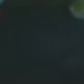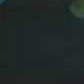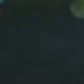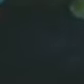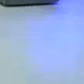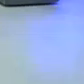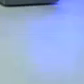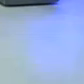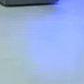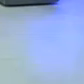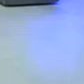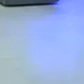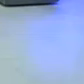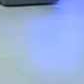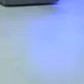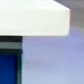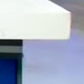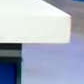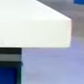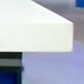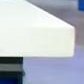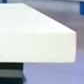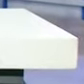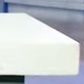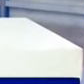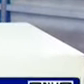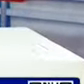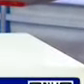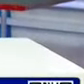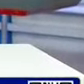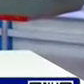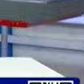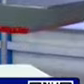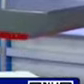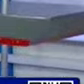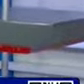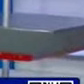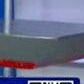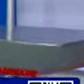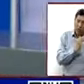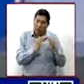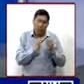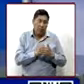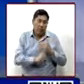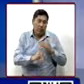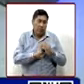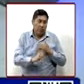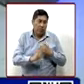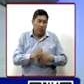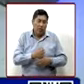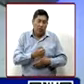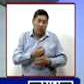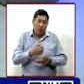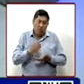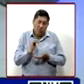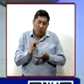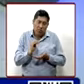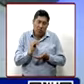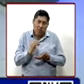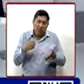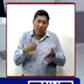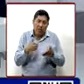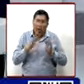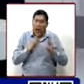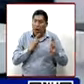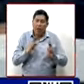por supuesto, de Lía, que se la rescató y ahora ya está en un albergue. Dio a luz a sus cachorros en el lecho de un río, ¿no?